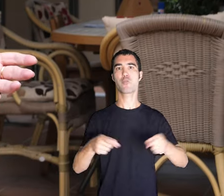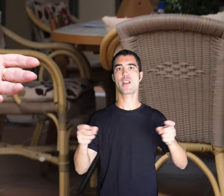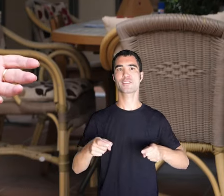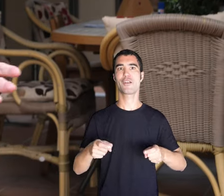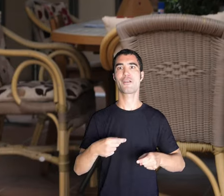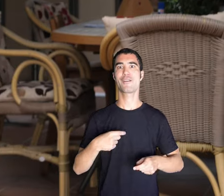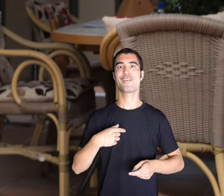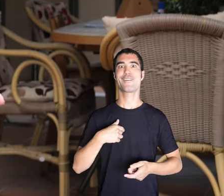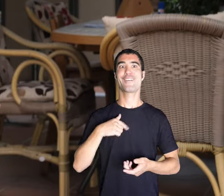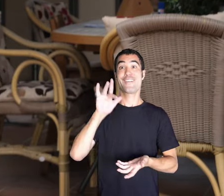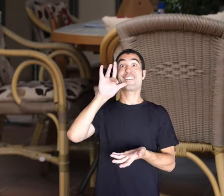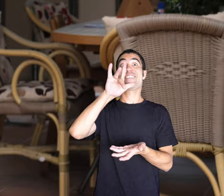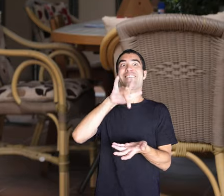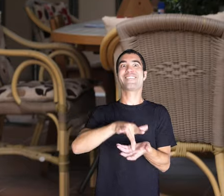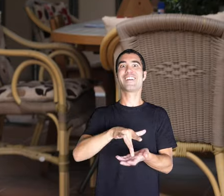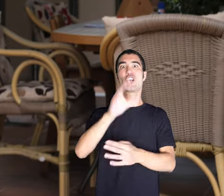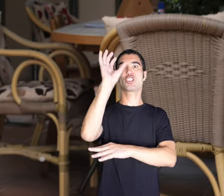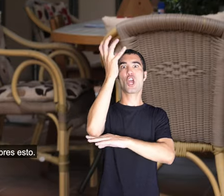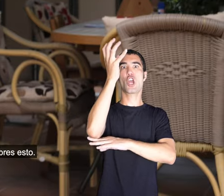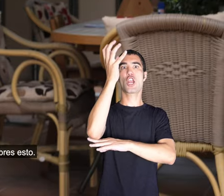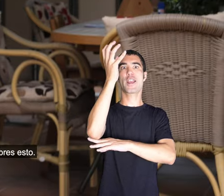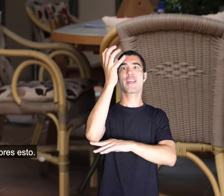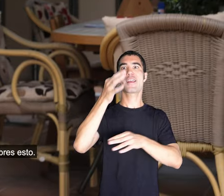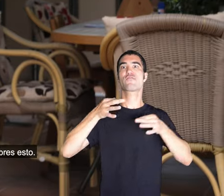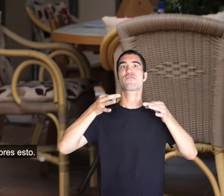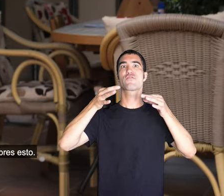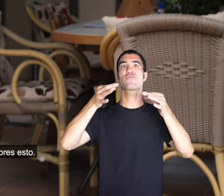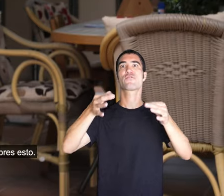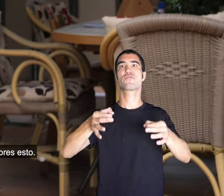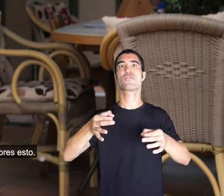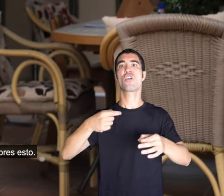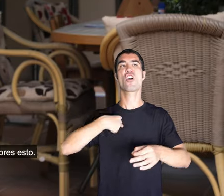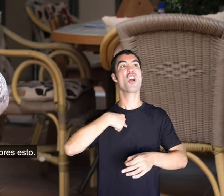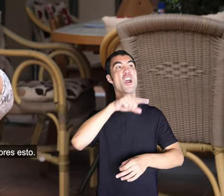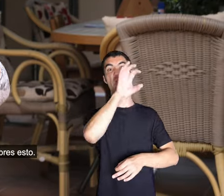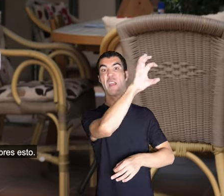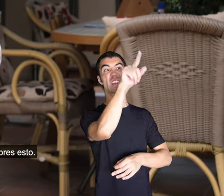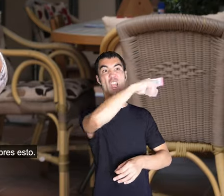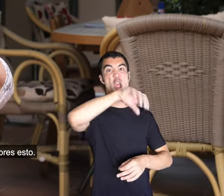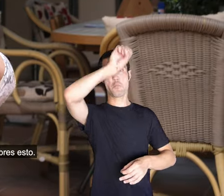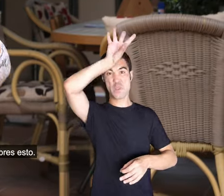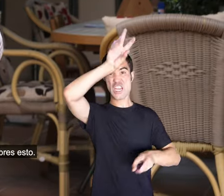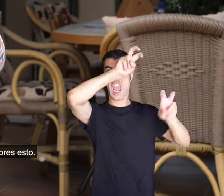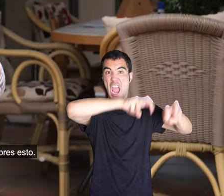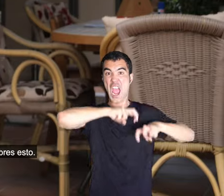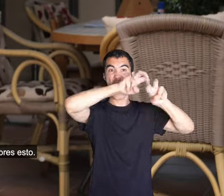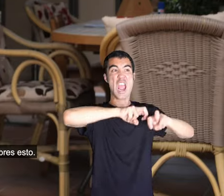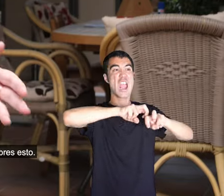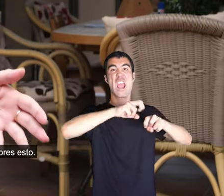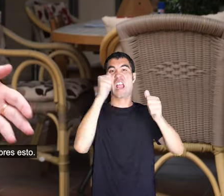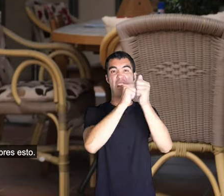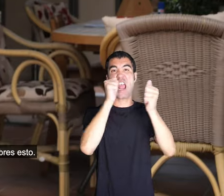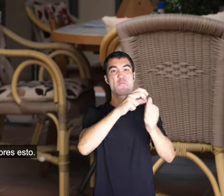Y desde luego cuando tú llegas a la torre, que tú vienes de un país donde hay minas